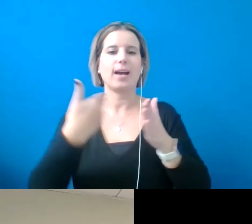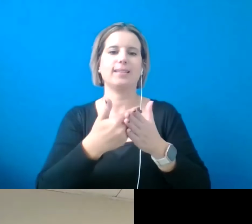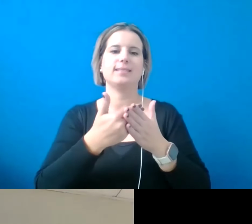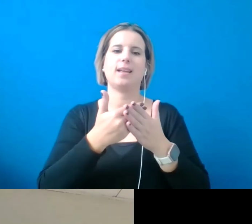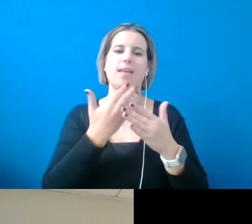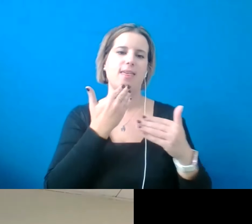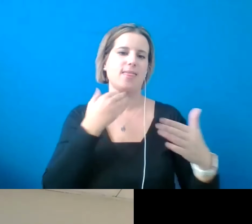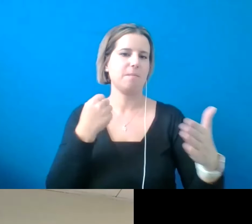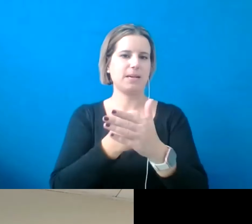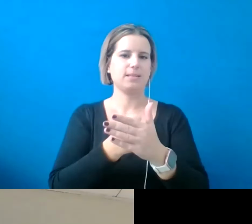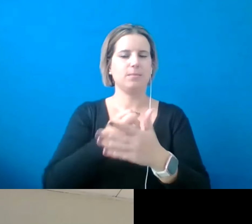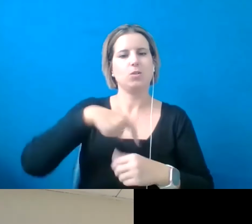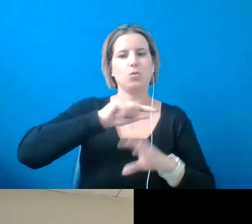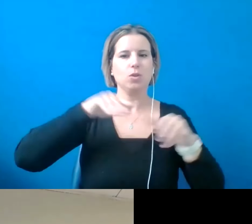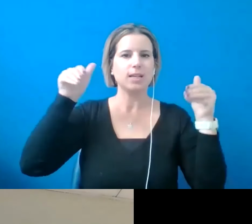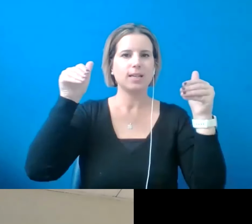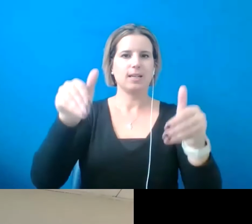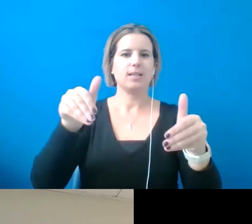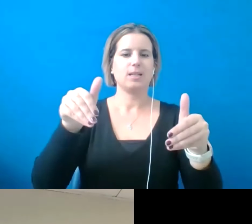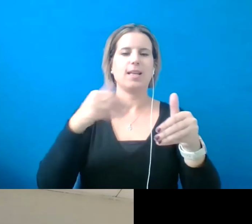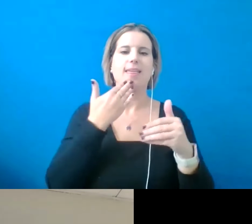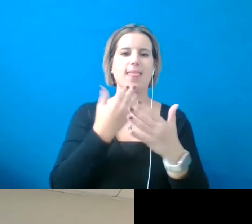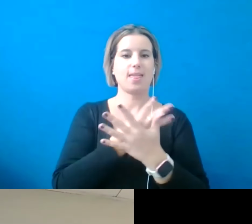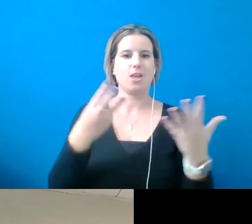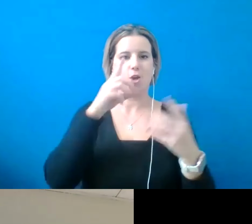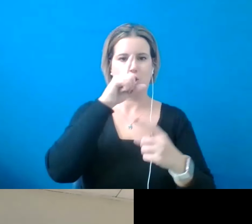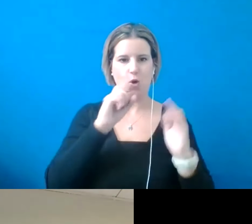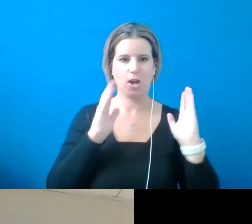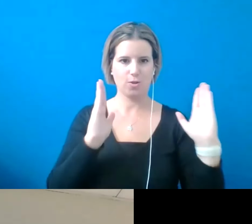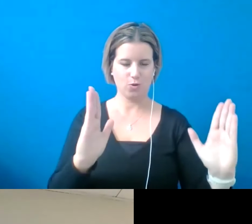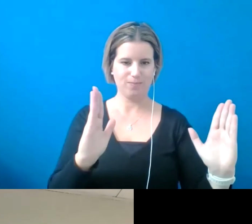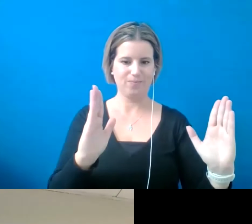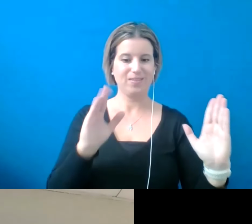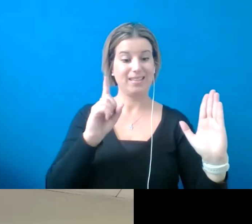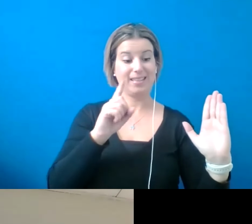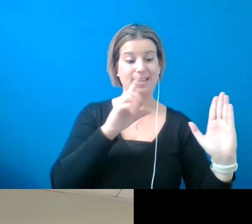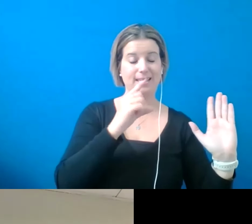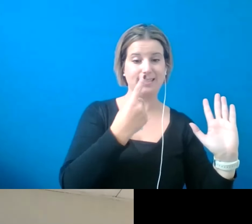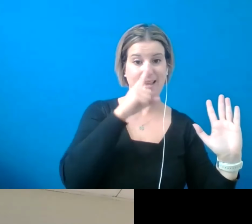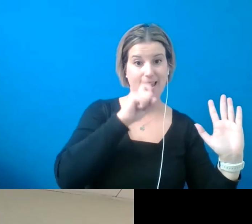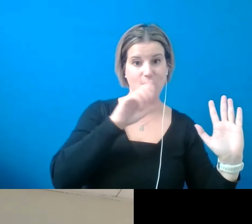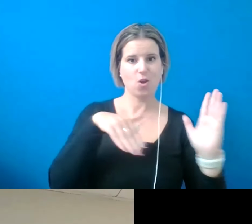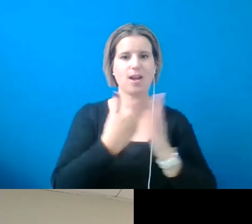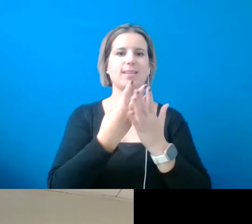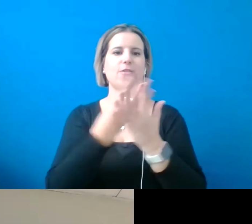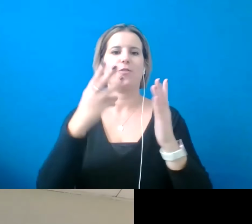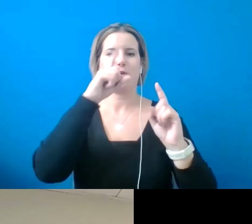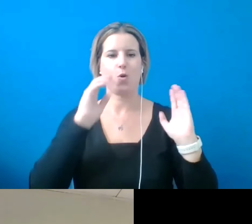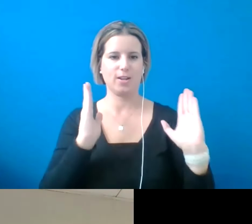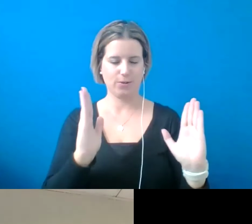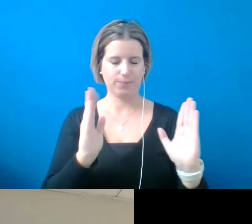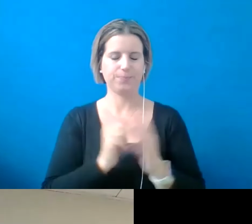que nosotros trabajamos que sería los 18 años o sea ese es el marco en el que nosotros nos manejamos